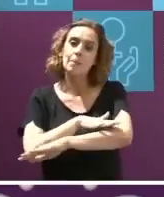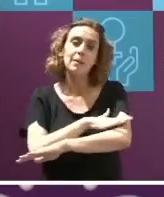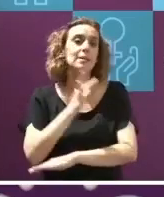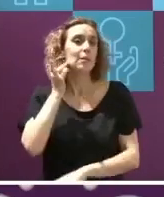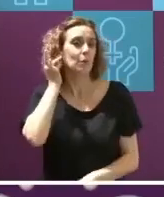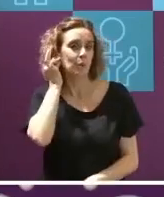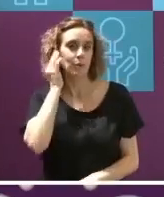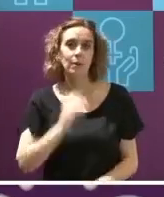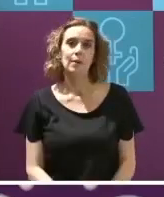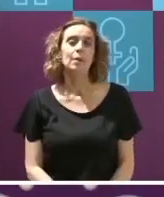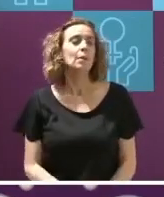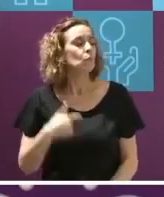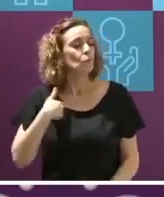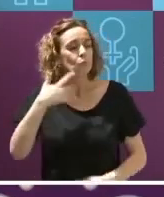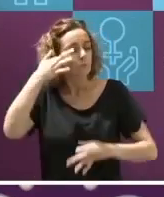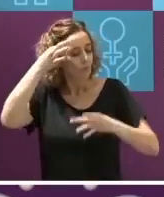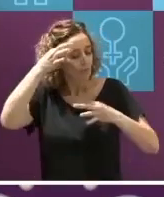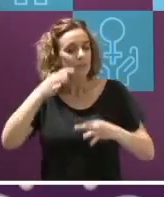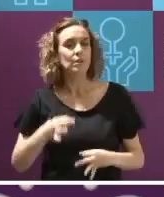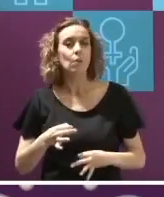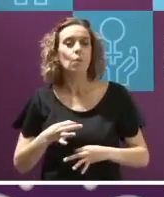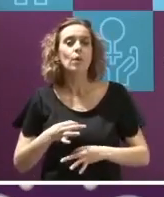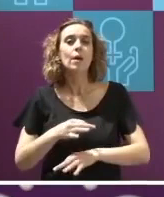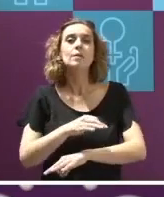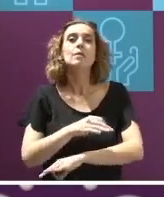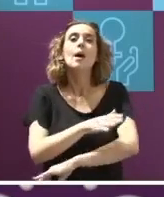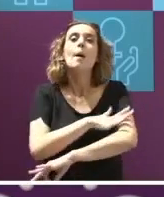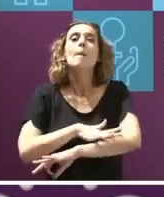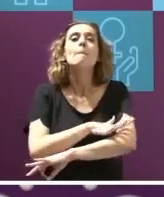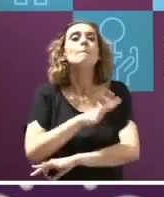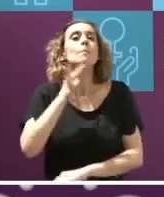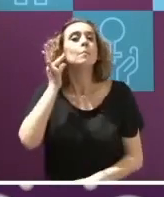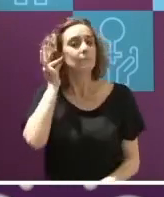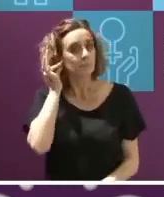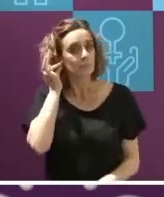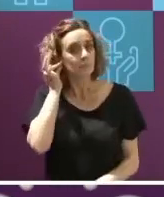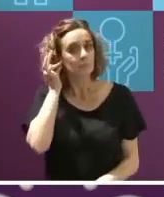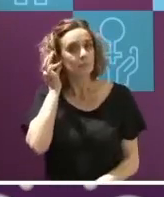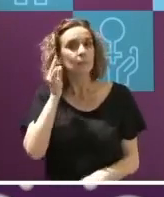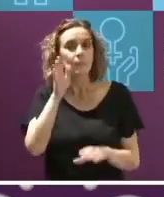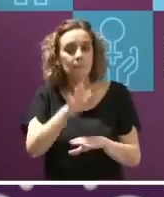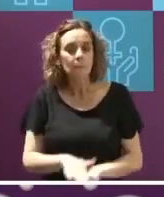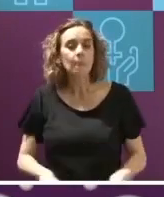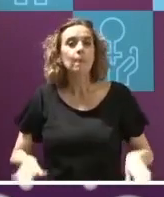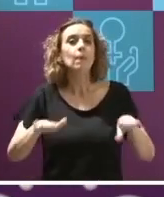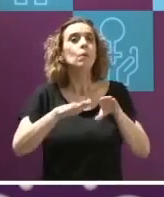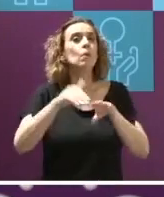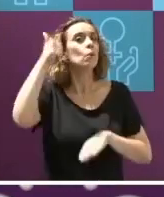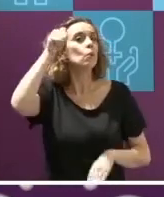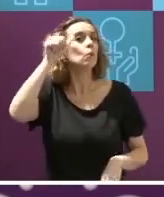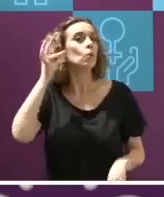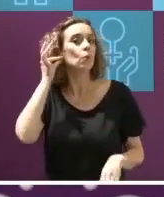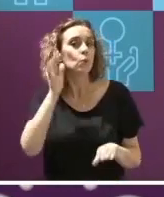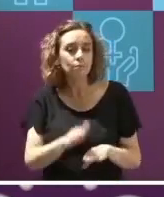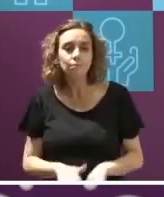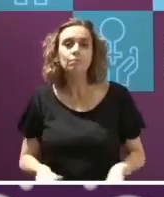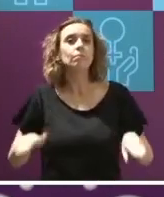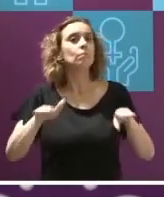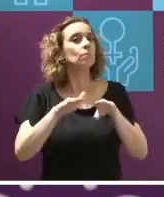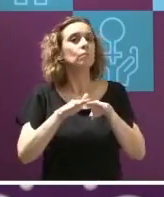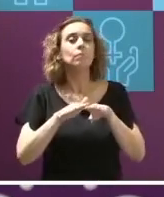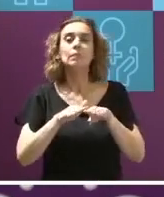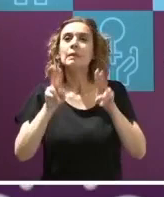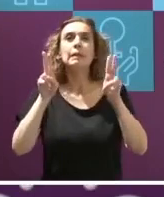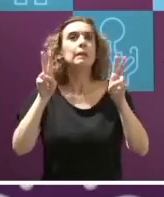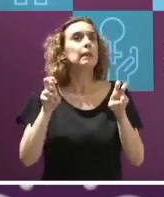Mujer. Estamos convencidas, ministras, de que la igualdad de género es un tema de